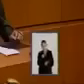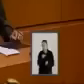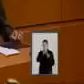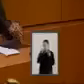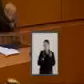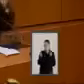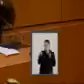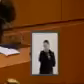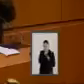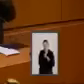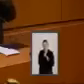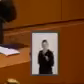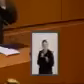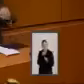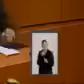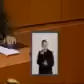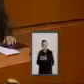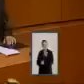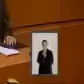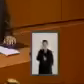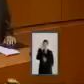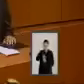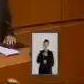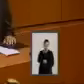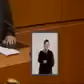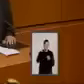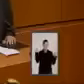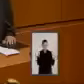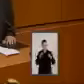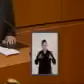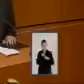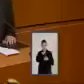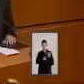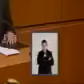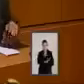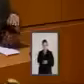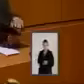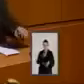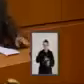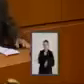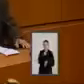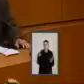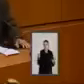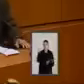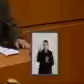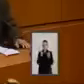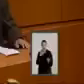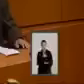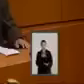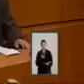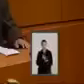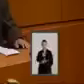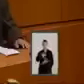Recuerdo que ni siquiera sesionamos aquí en el Senado de la República porque no había condiciones para muchos. Sesionamos por